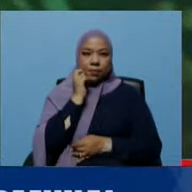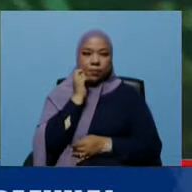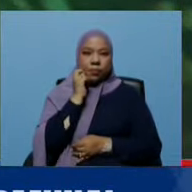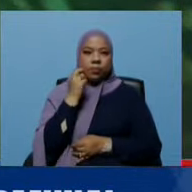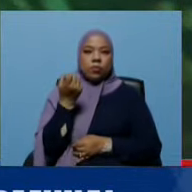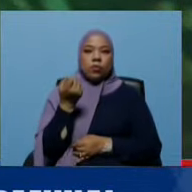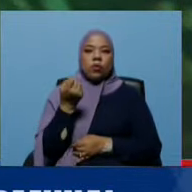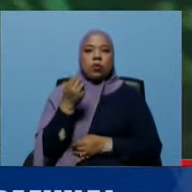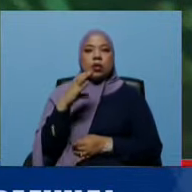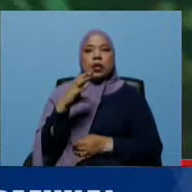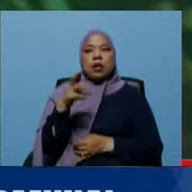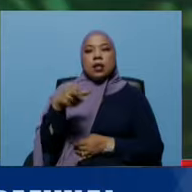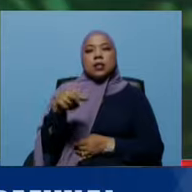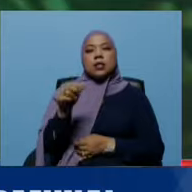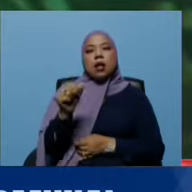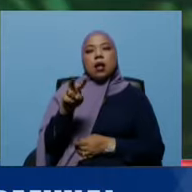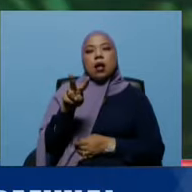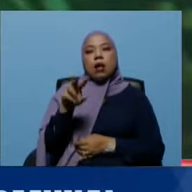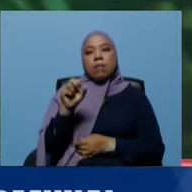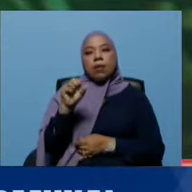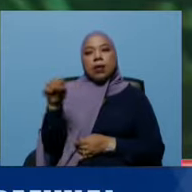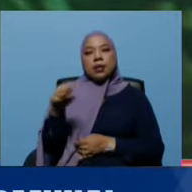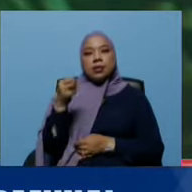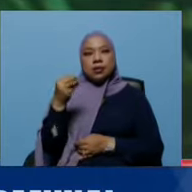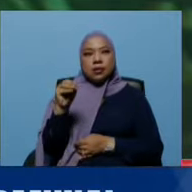de Chavasquén.